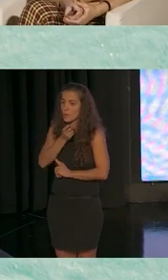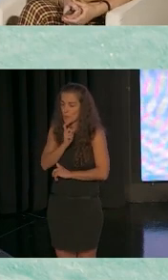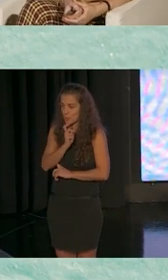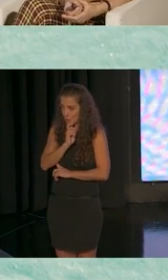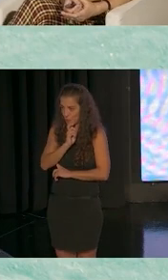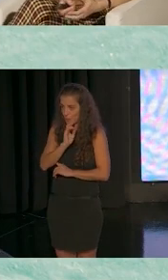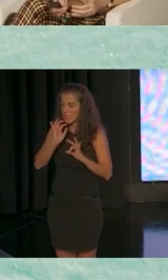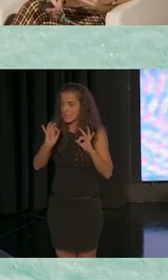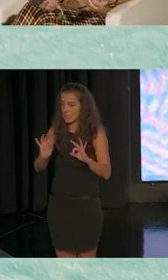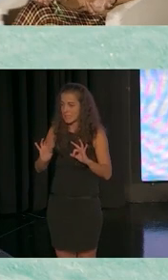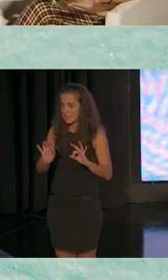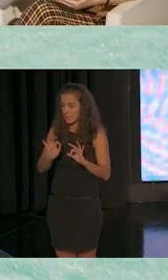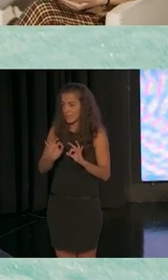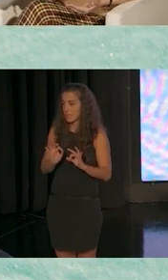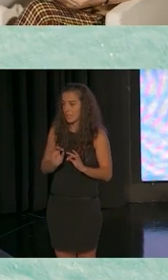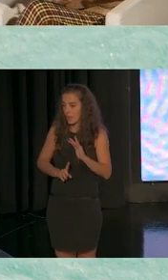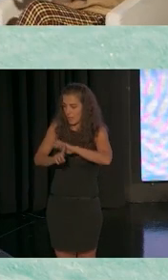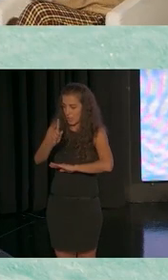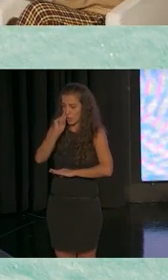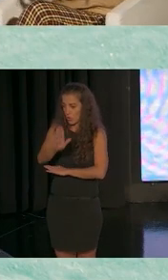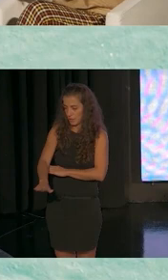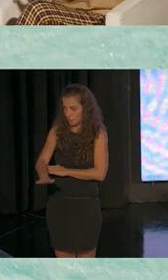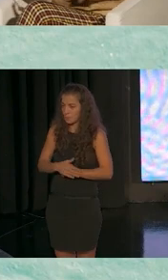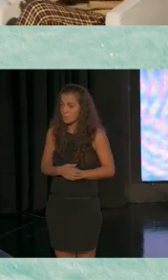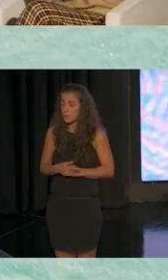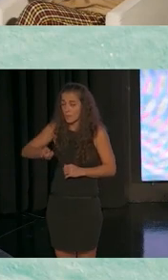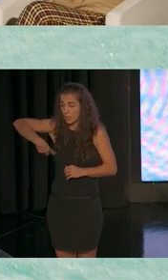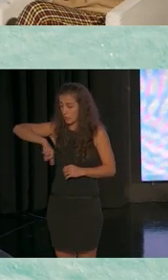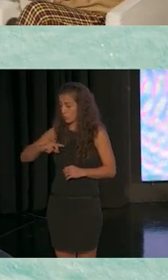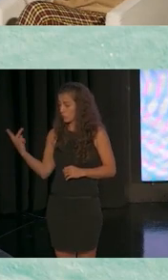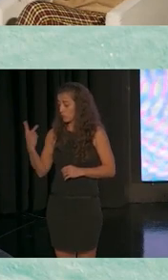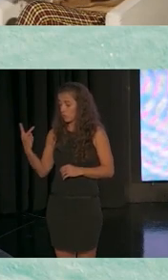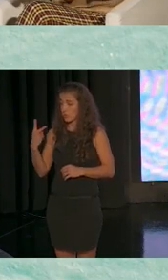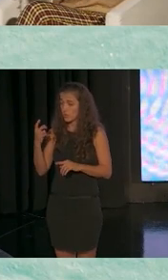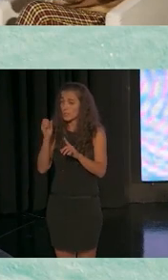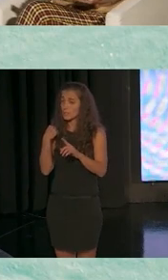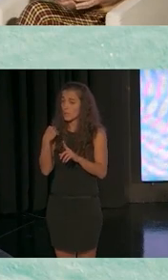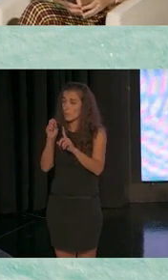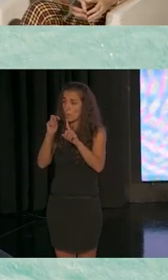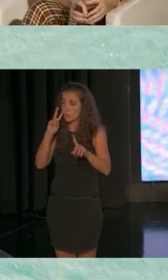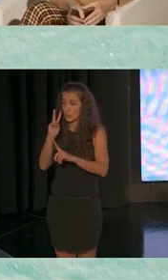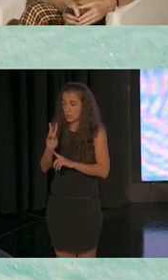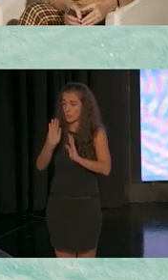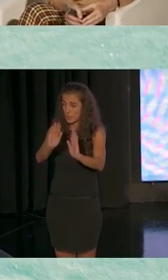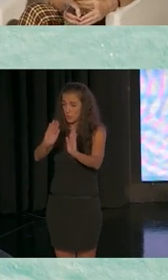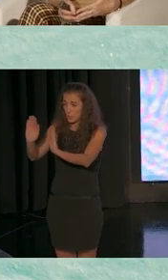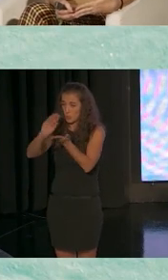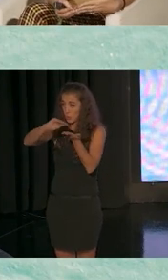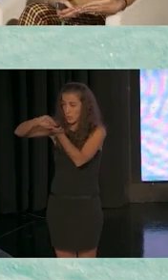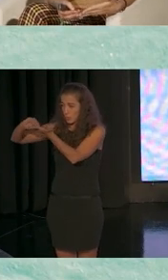del desarrollo para nosotras dentro de esas miradas eh particularmente iluminadoras el